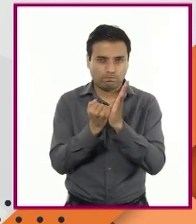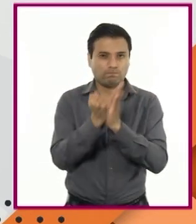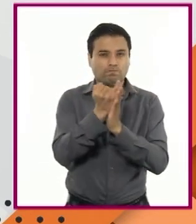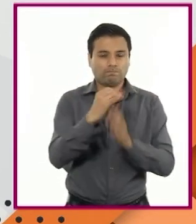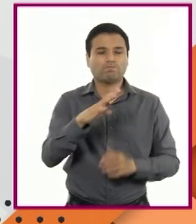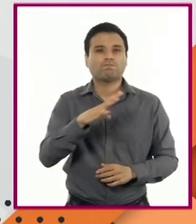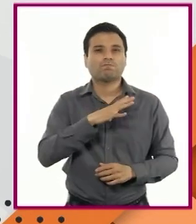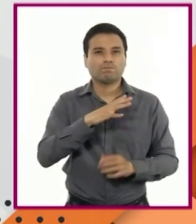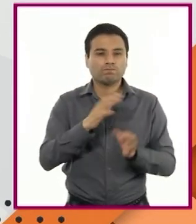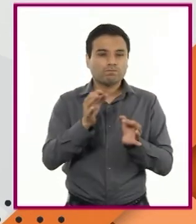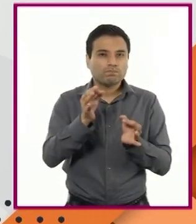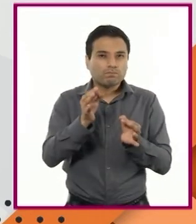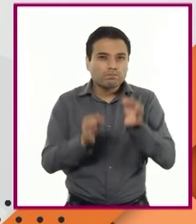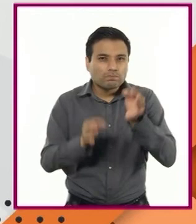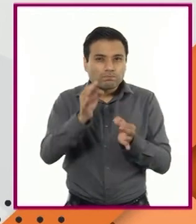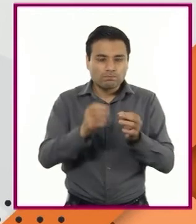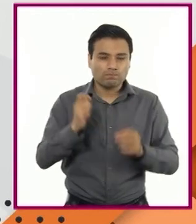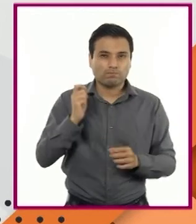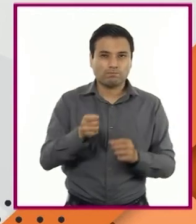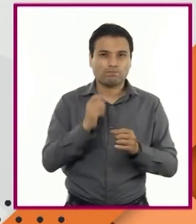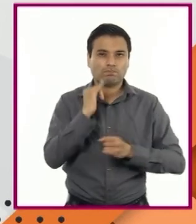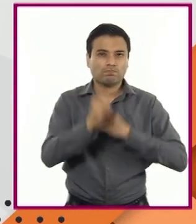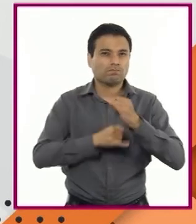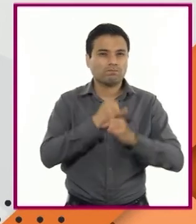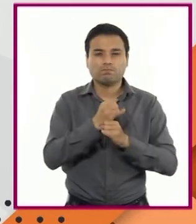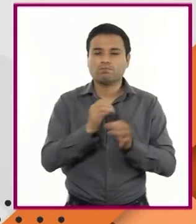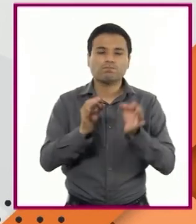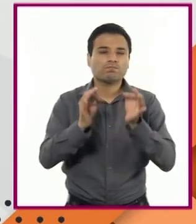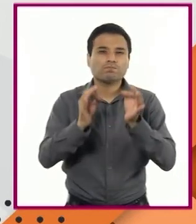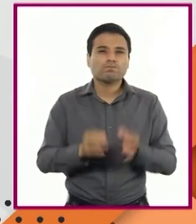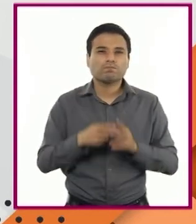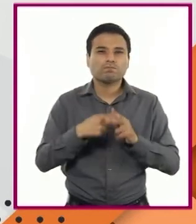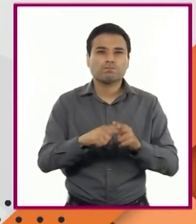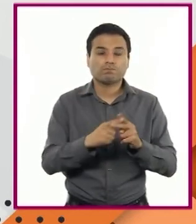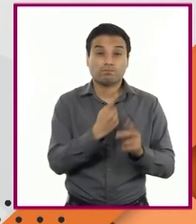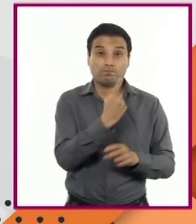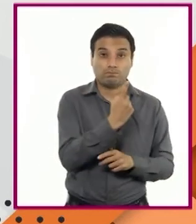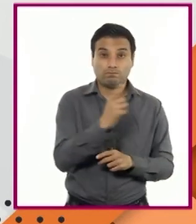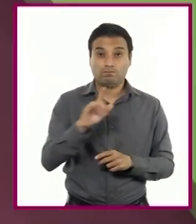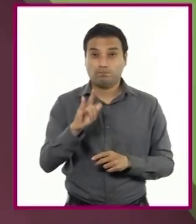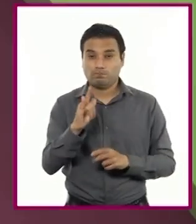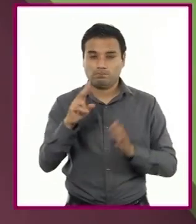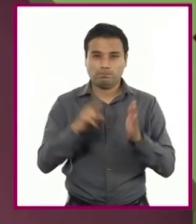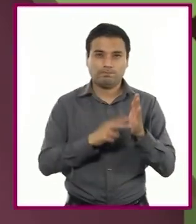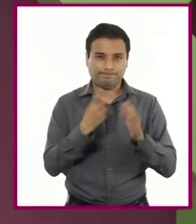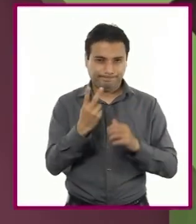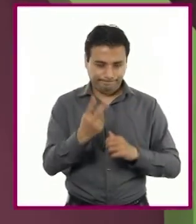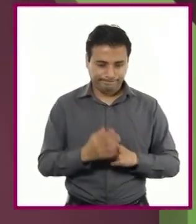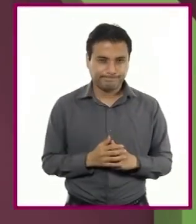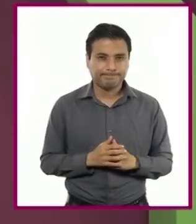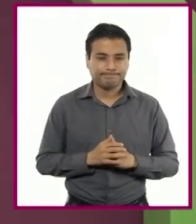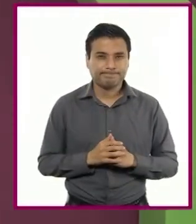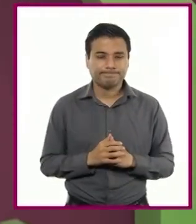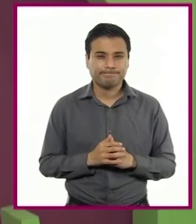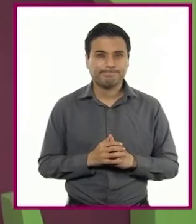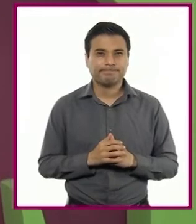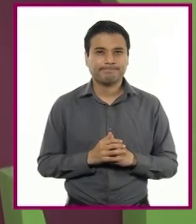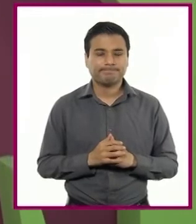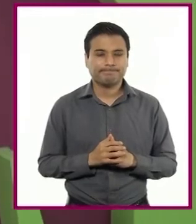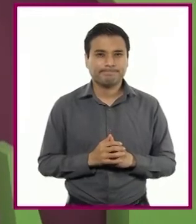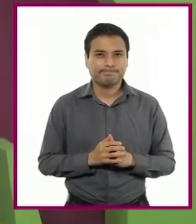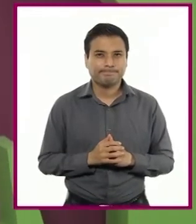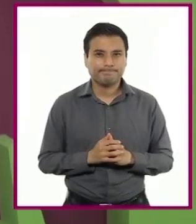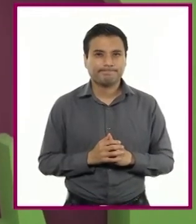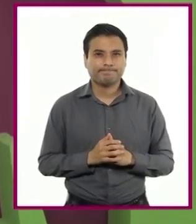Penal Internacional, que entró en vigor el 1 de julio de 2002. Los casos en los